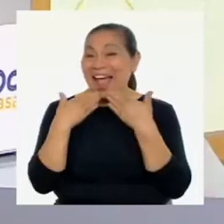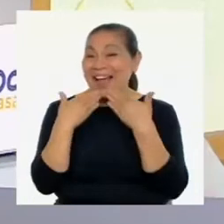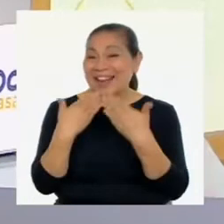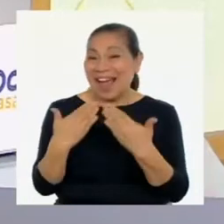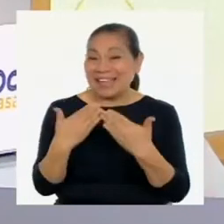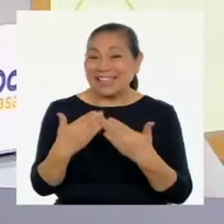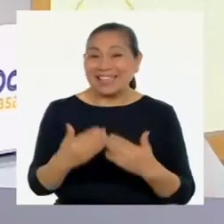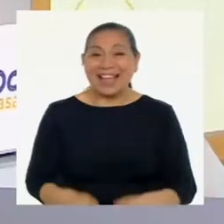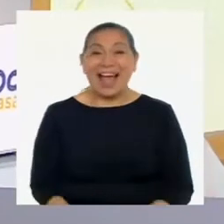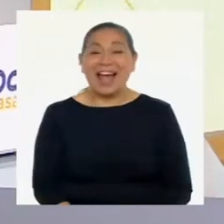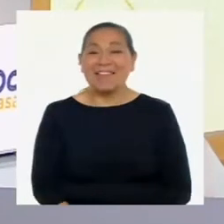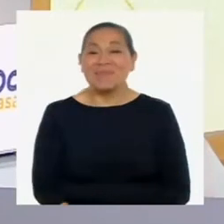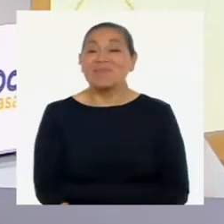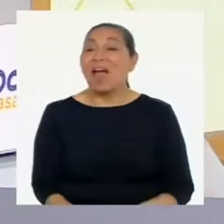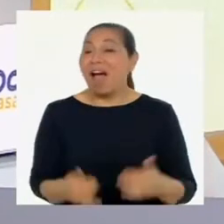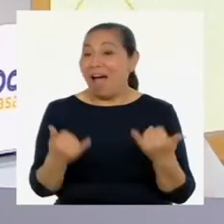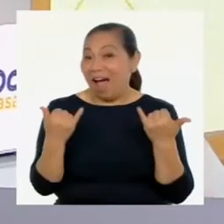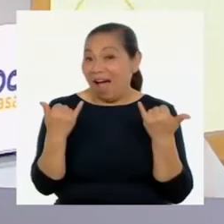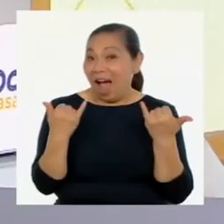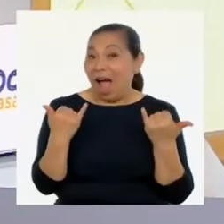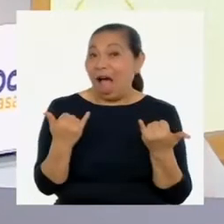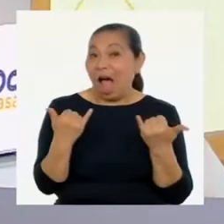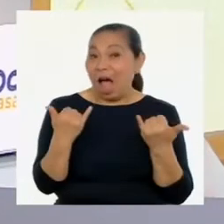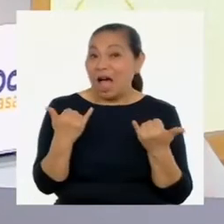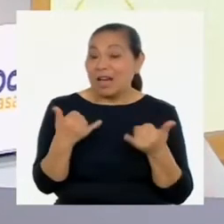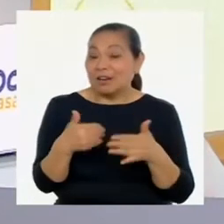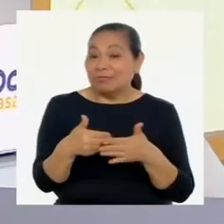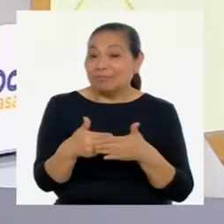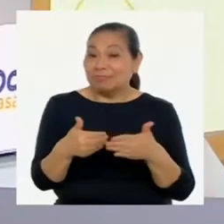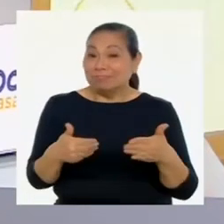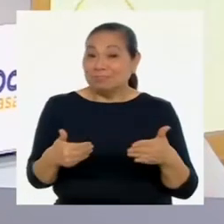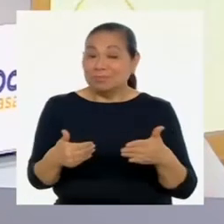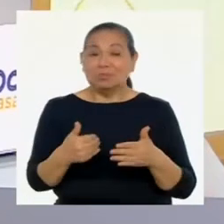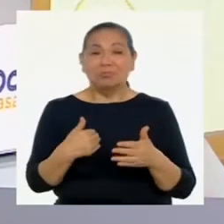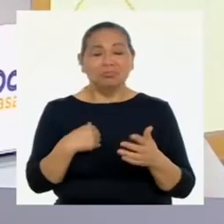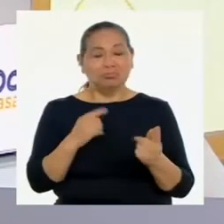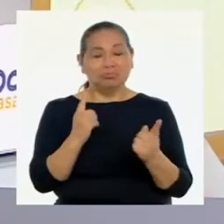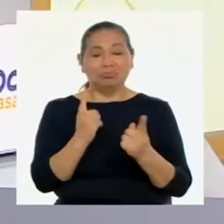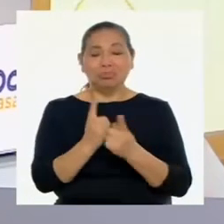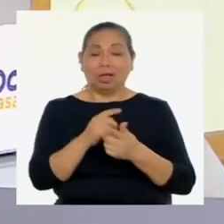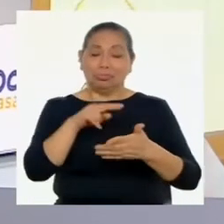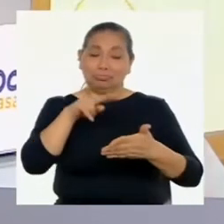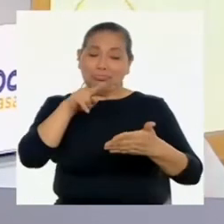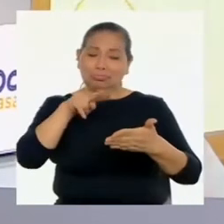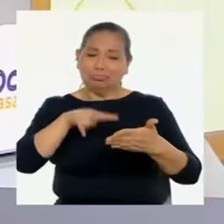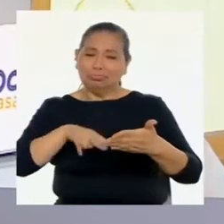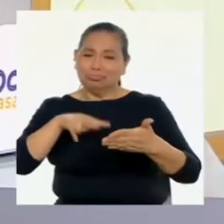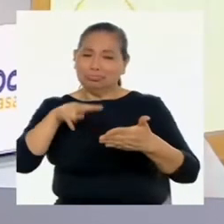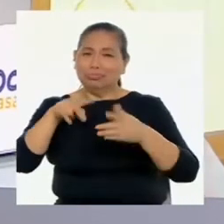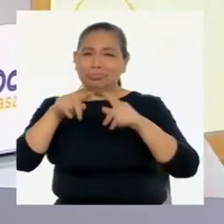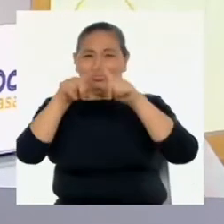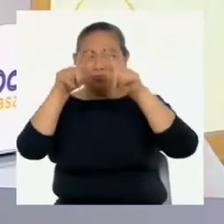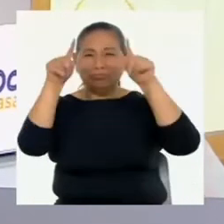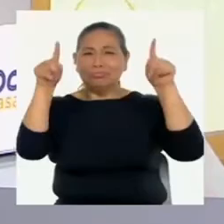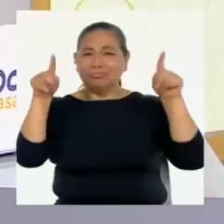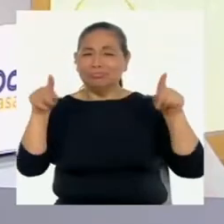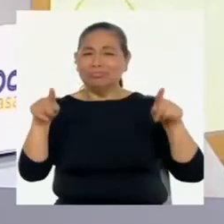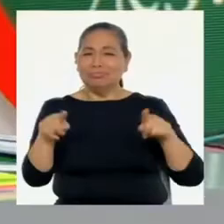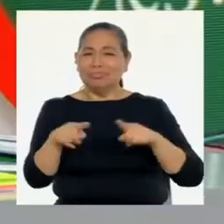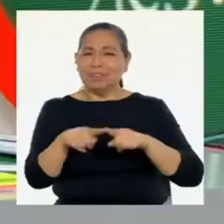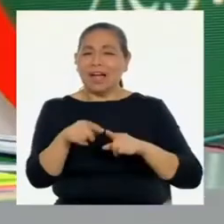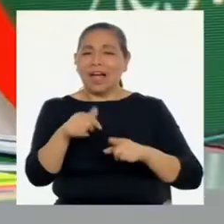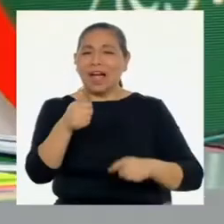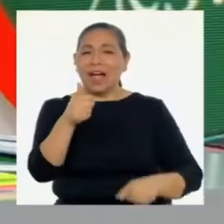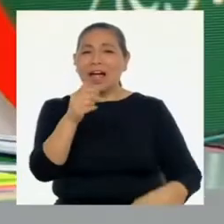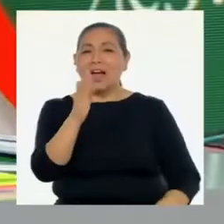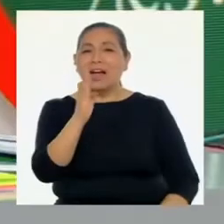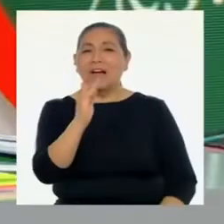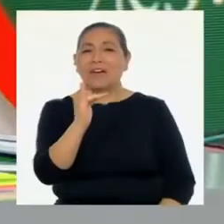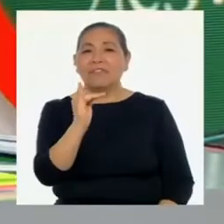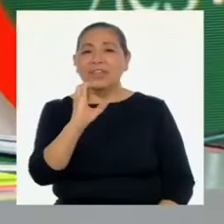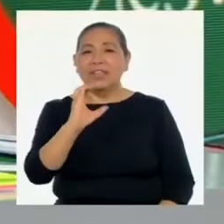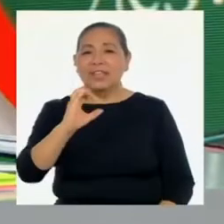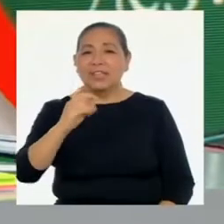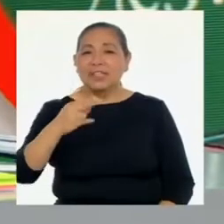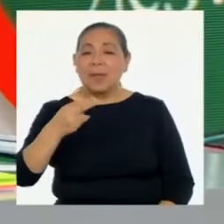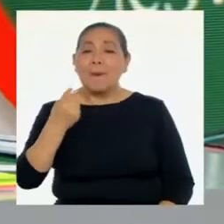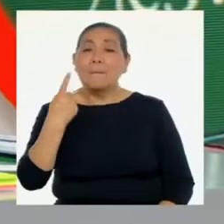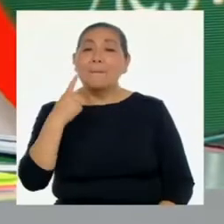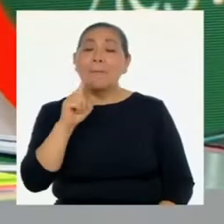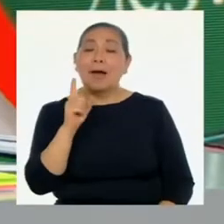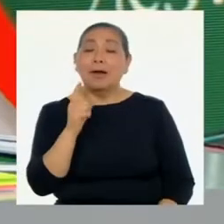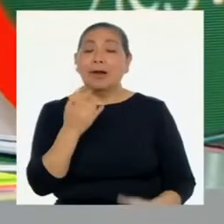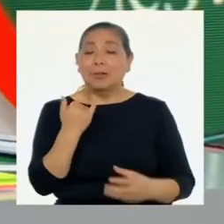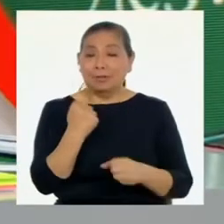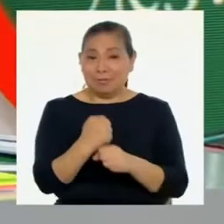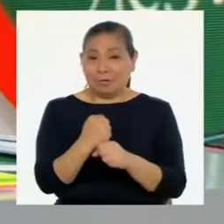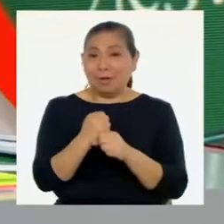Gracias, Jorman. Muy bien, antes de activarnos, me encontraron revisando afiches para el programa de hoy. Eso es porque